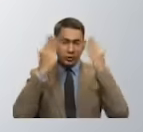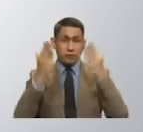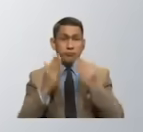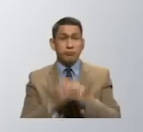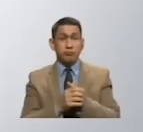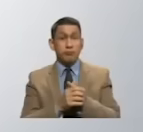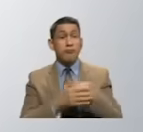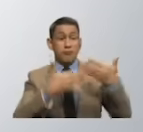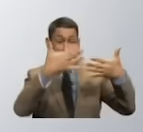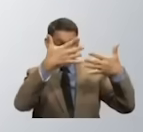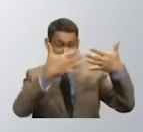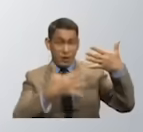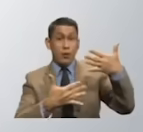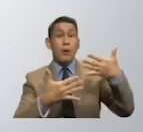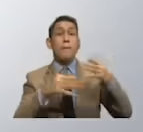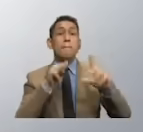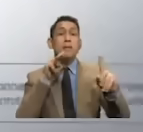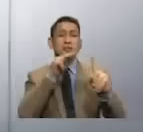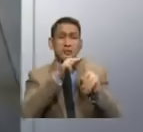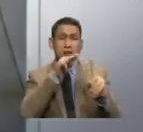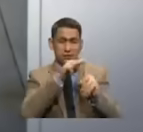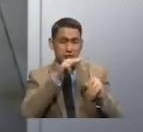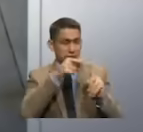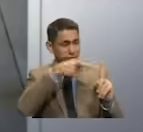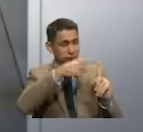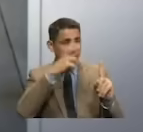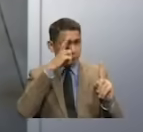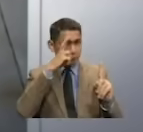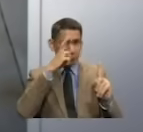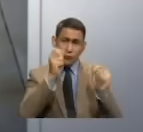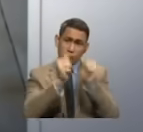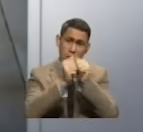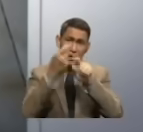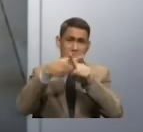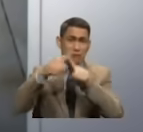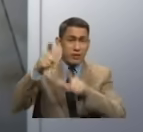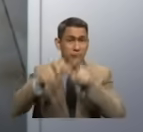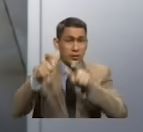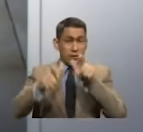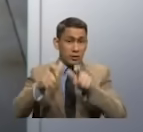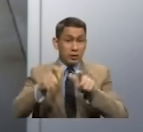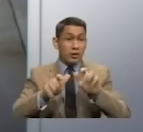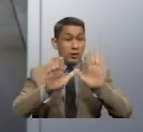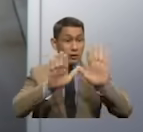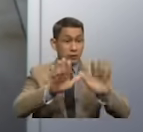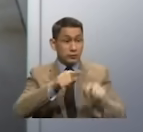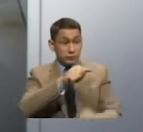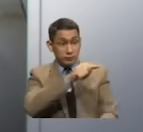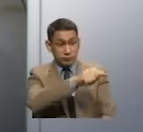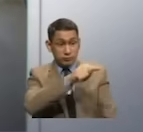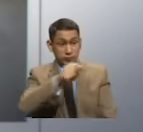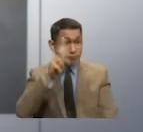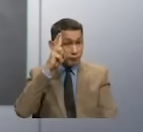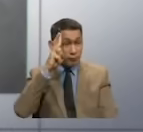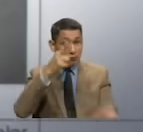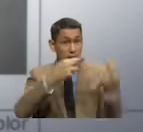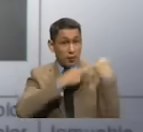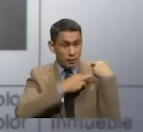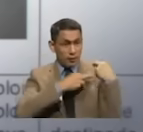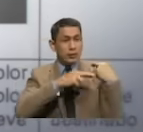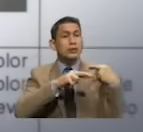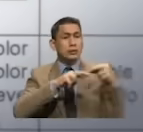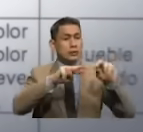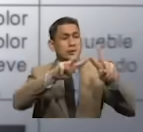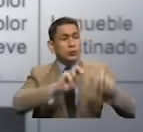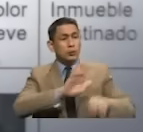los allanamientos del caso Metástasis, se incautaron varios teléfonos pertenecientes a los involucrados en este caso, a los mismos, que ya